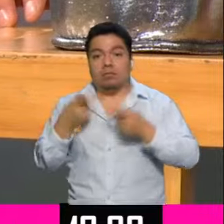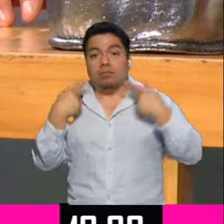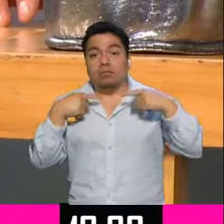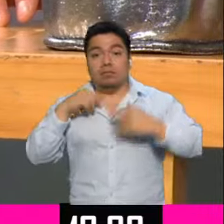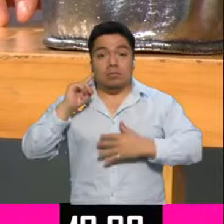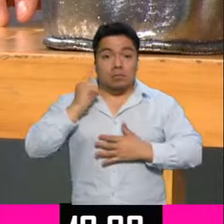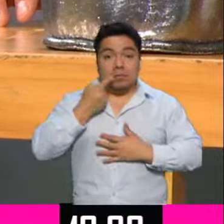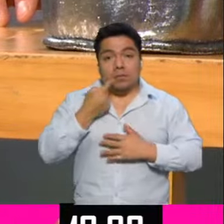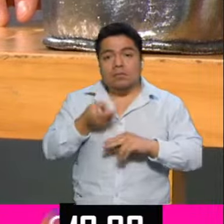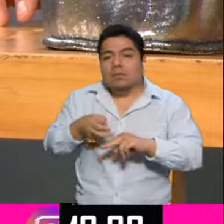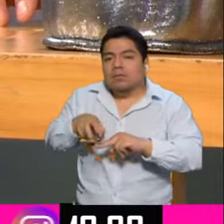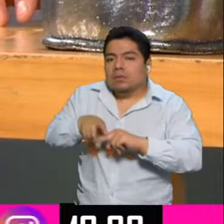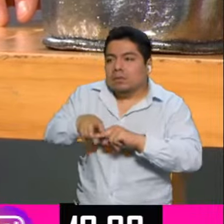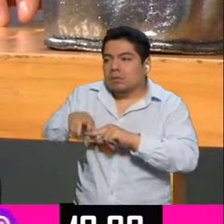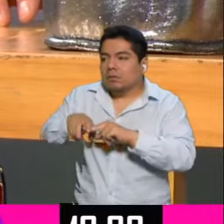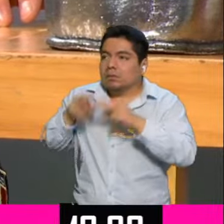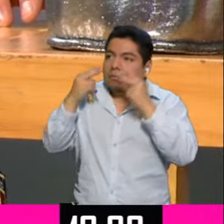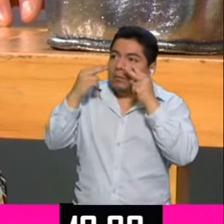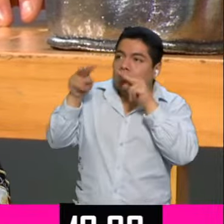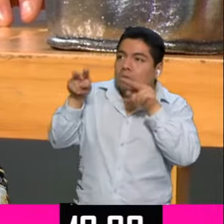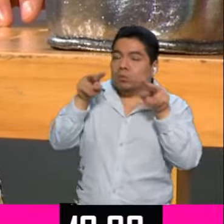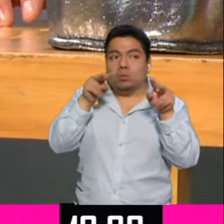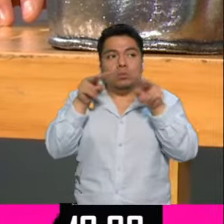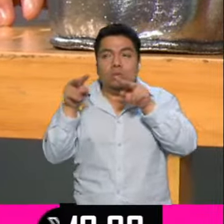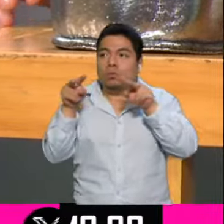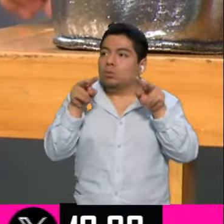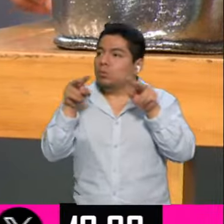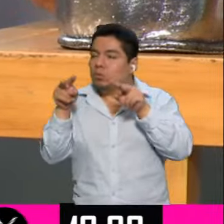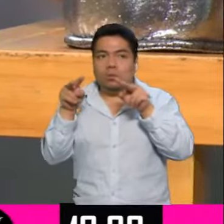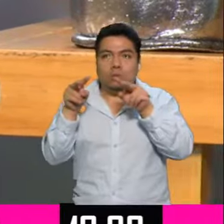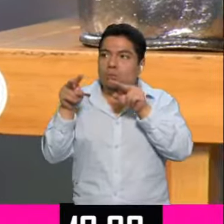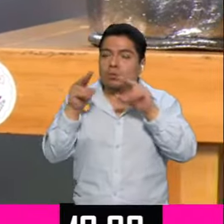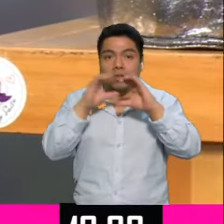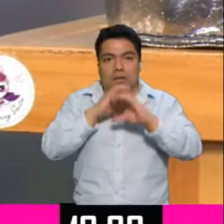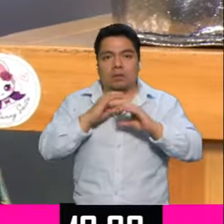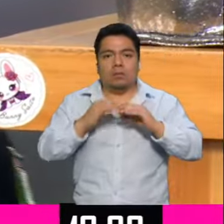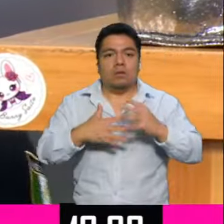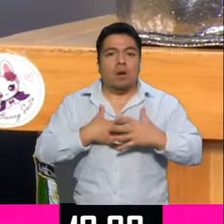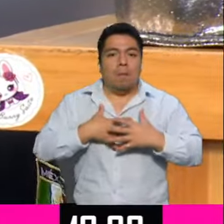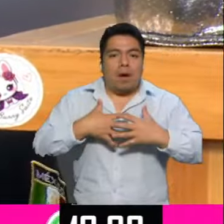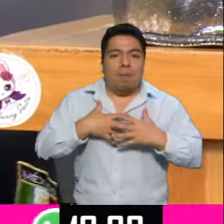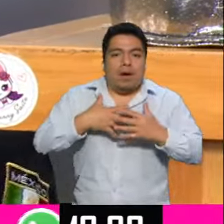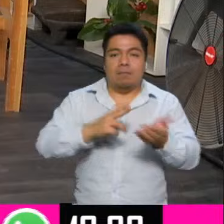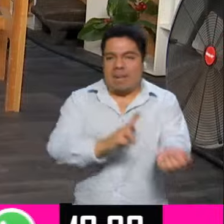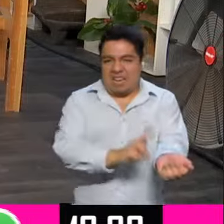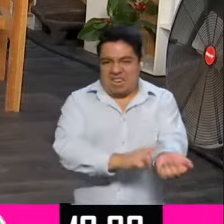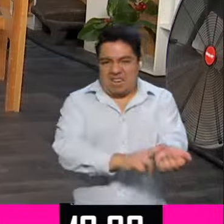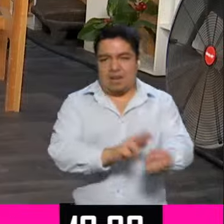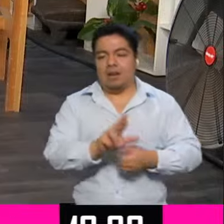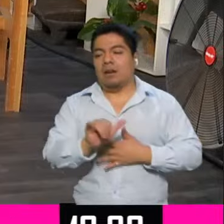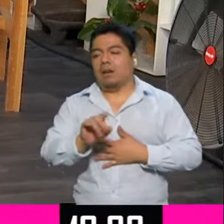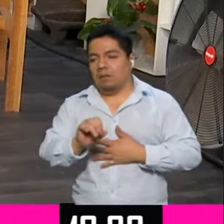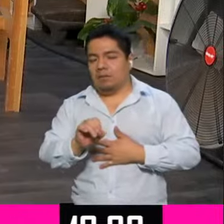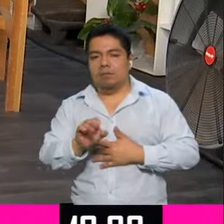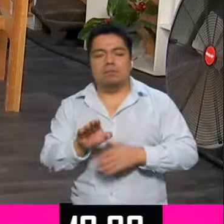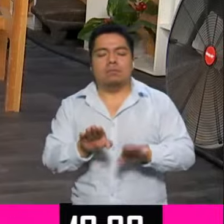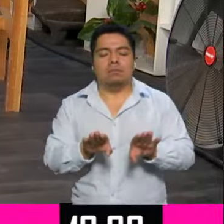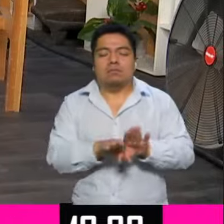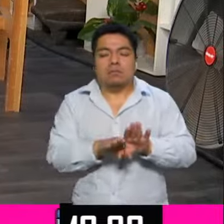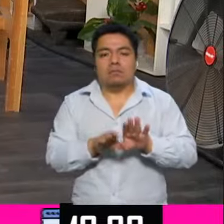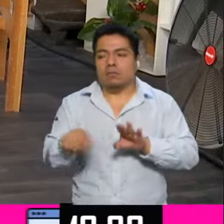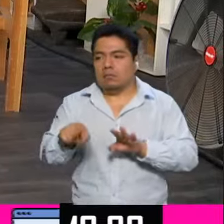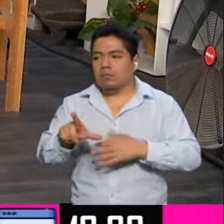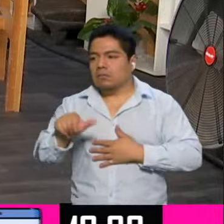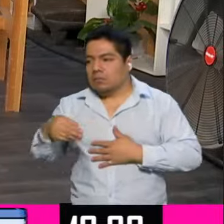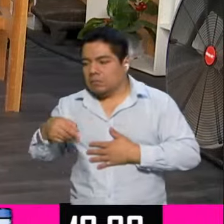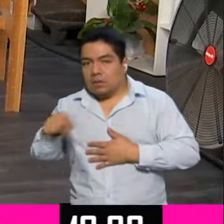pues andan observando qué es lo que dice la música. Okay. Y van sintiendo hasta el ritmo. Sí, claro. Oye, ¿cómo se comunican con